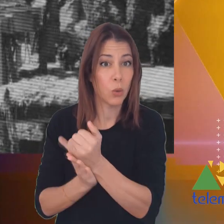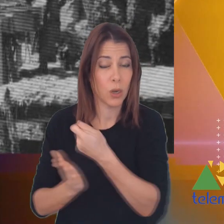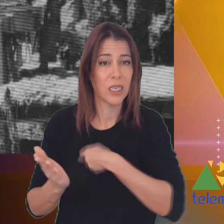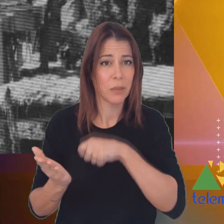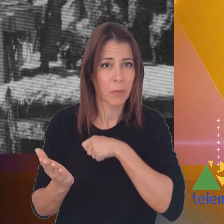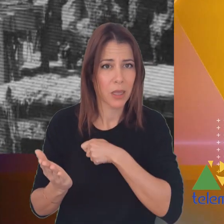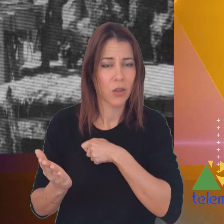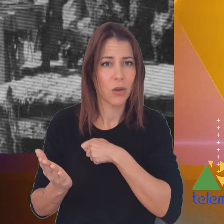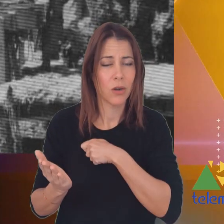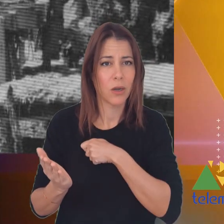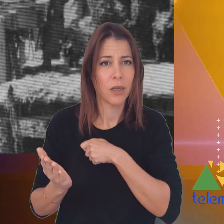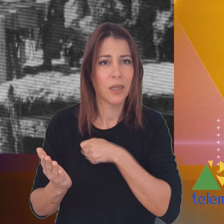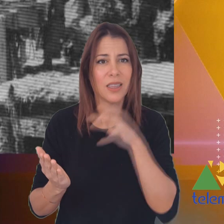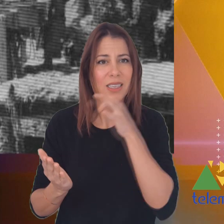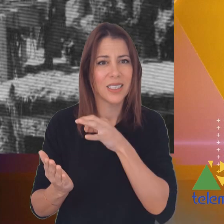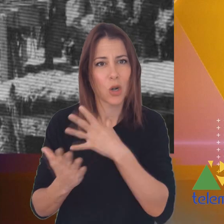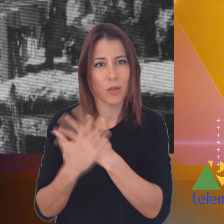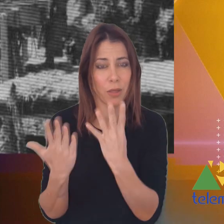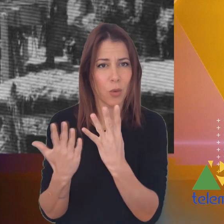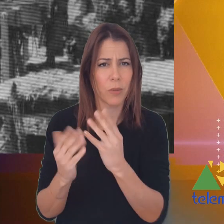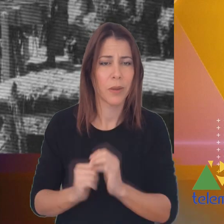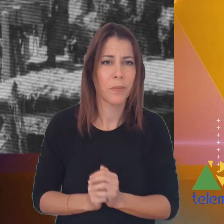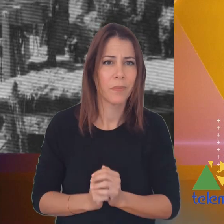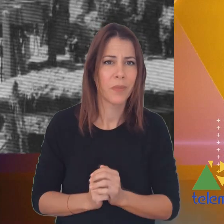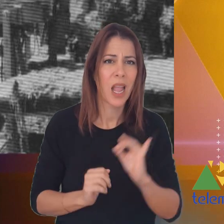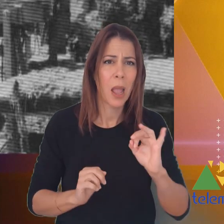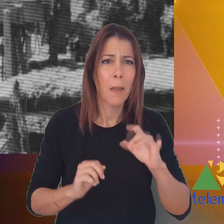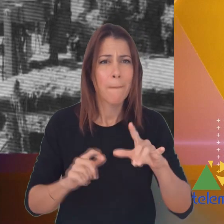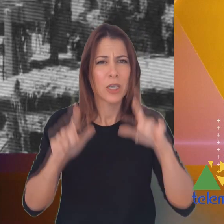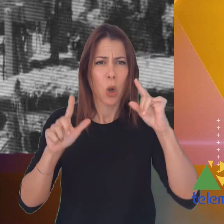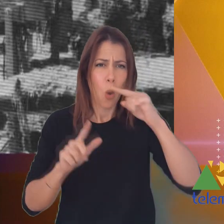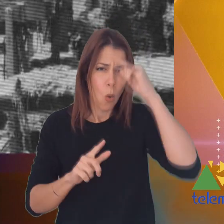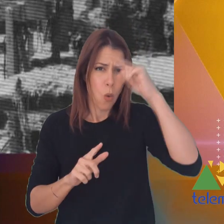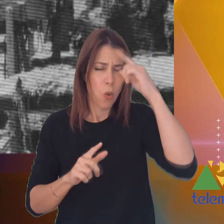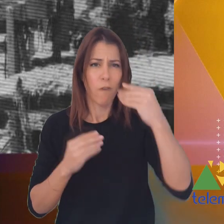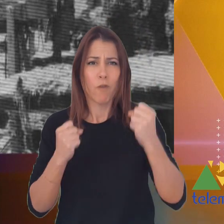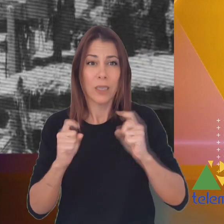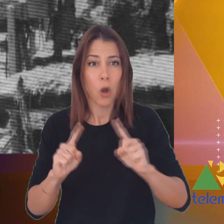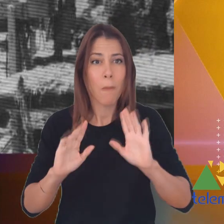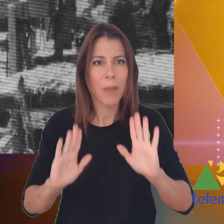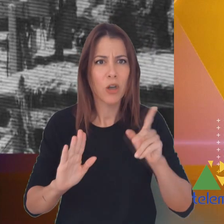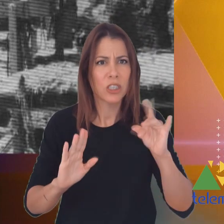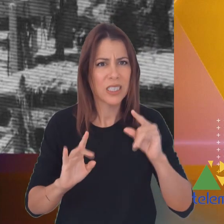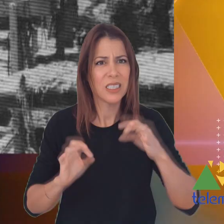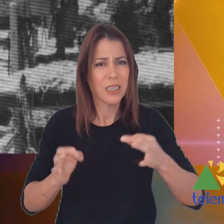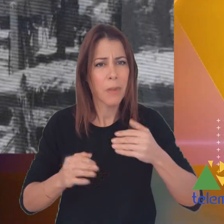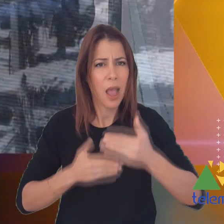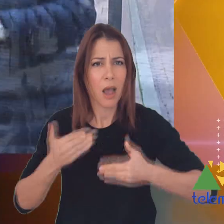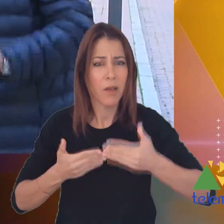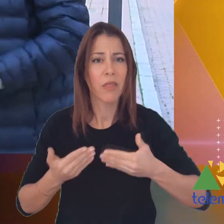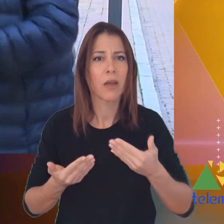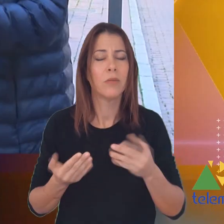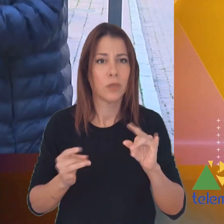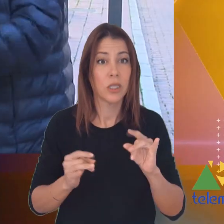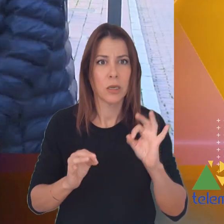española del siglo XIX, ¿no? Eran personas cultas, pero avanzaba a su tiempo. Al final eran personas que siempre querían